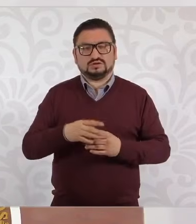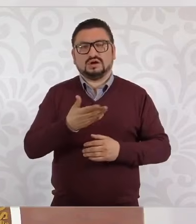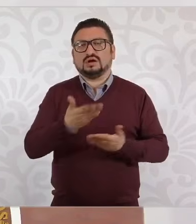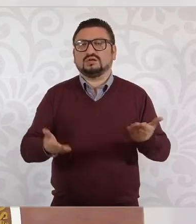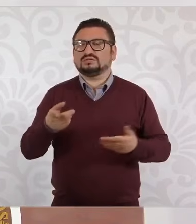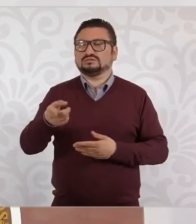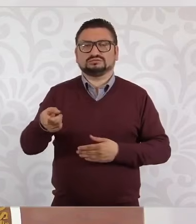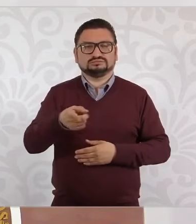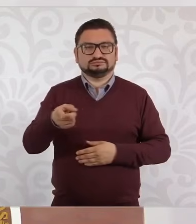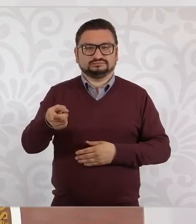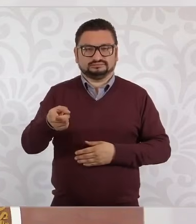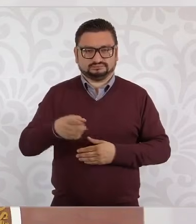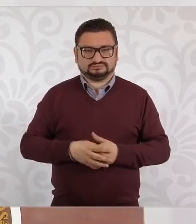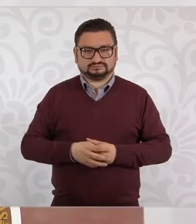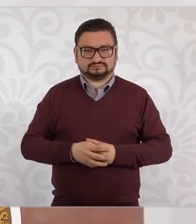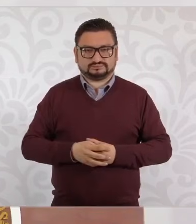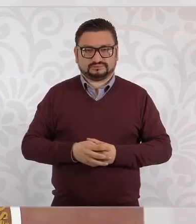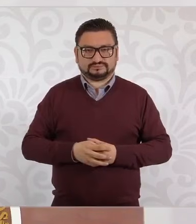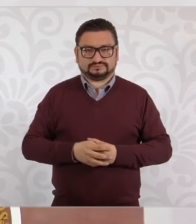lado. A ver